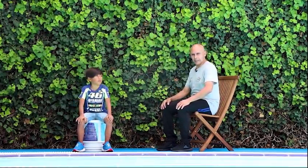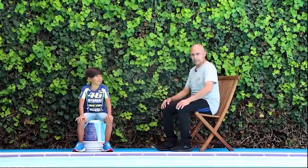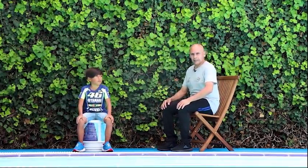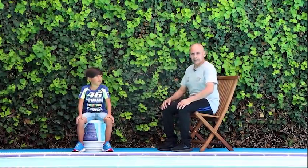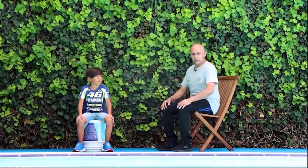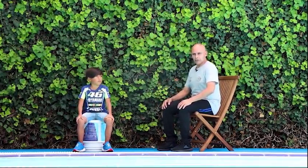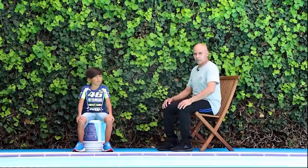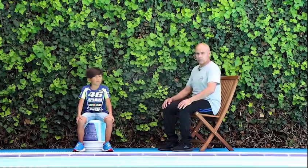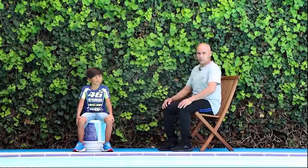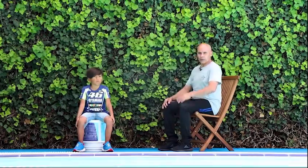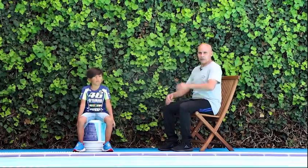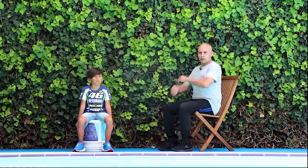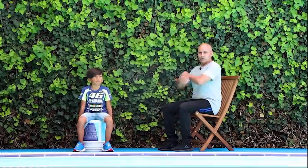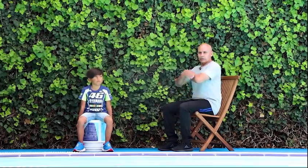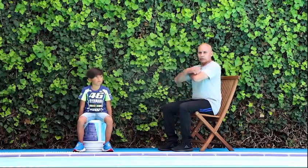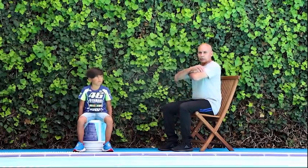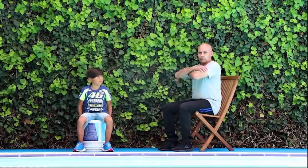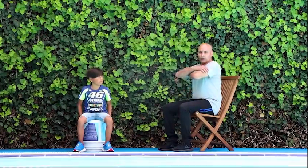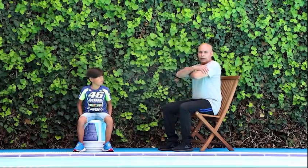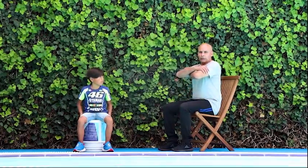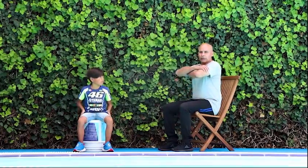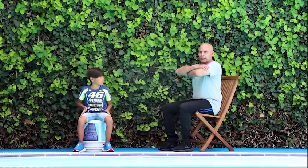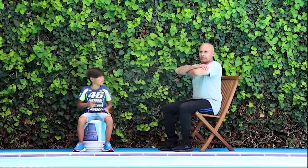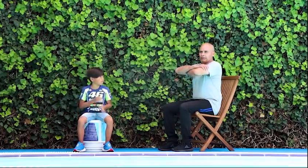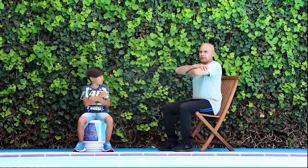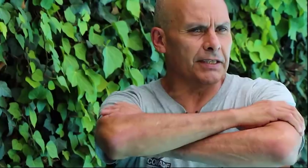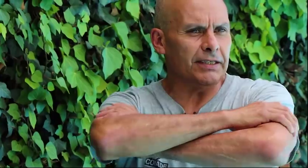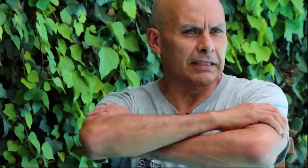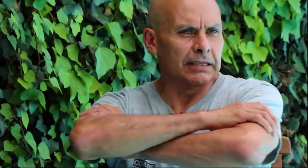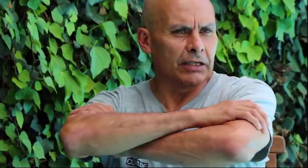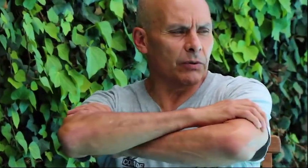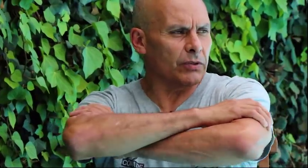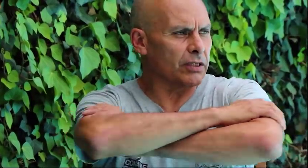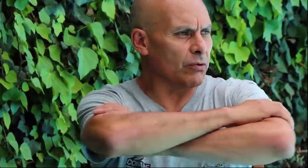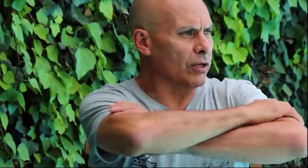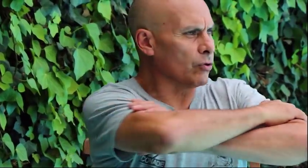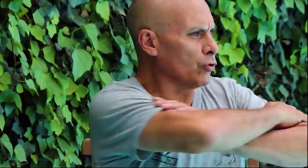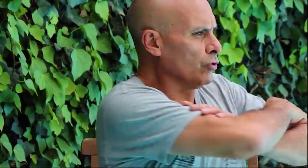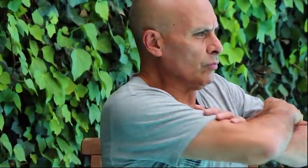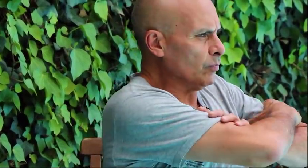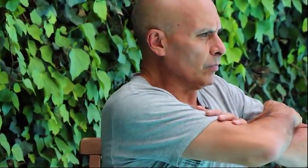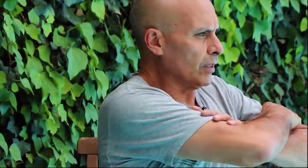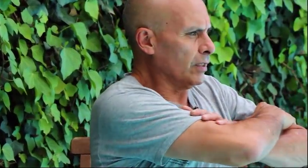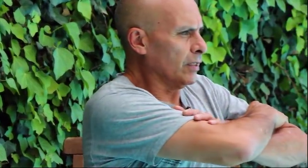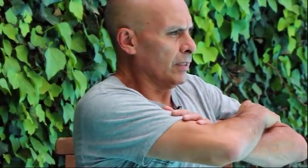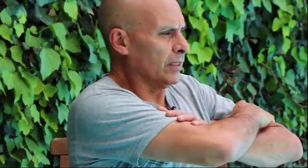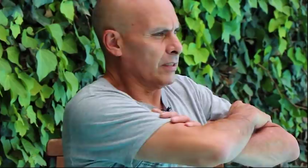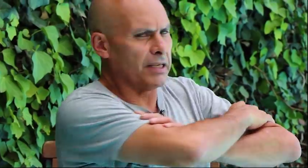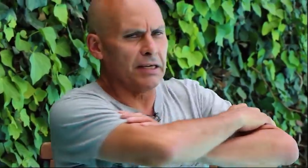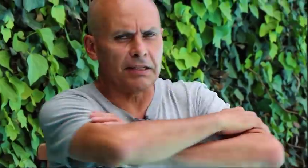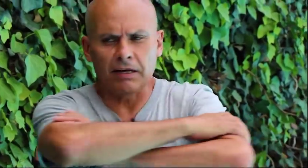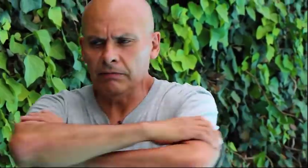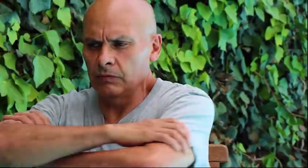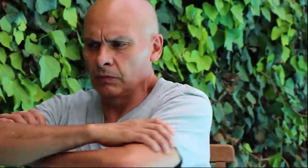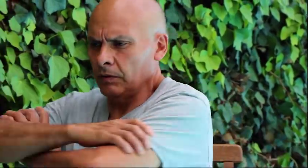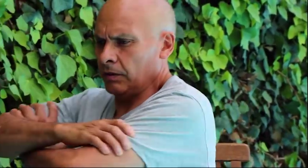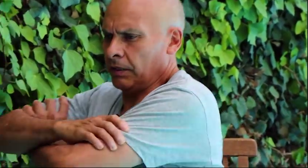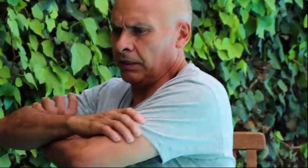que tengas, y vamos a poner nuestros brazos aquí enfrente y vamos a hacer una torsión,